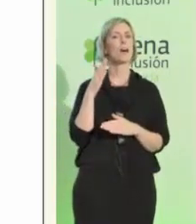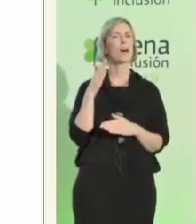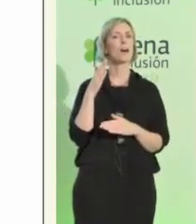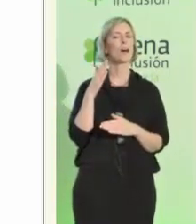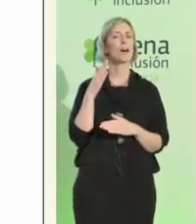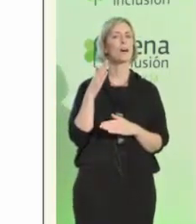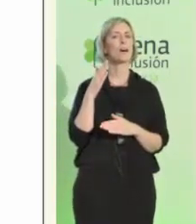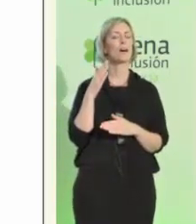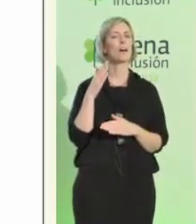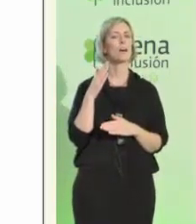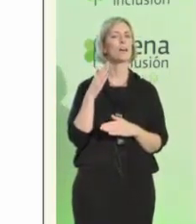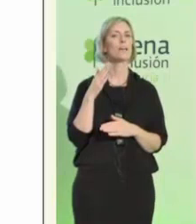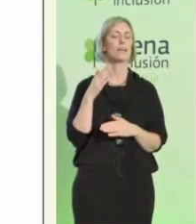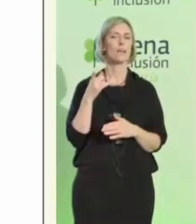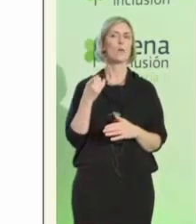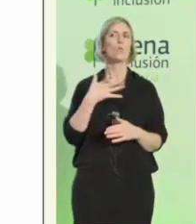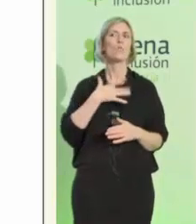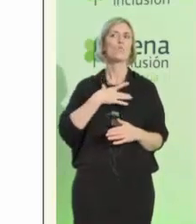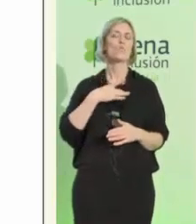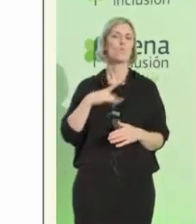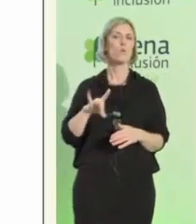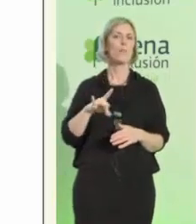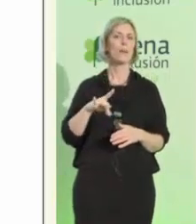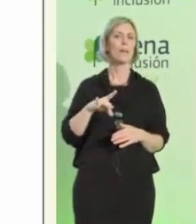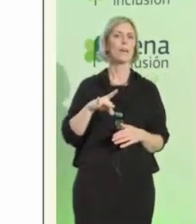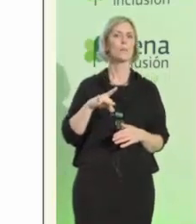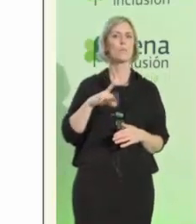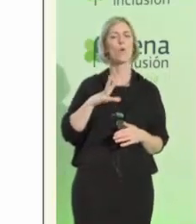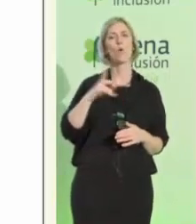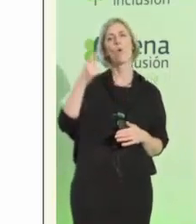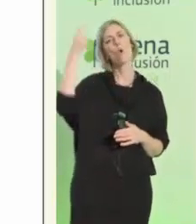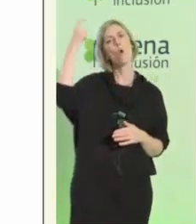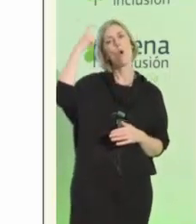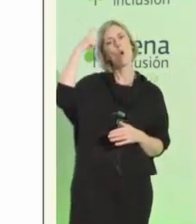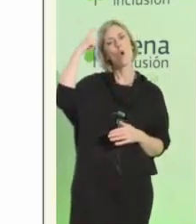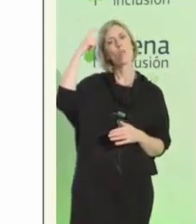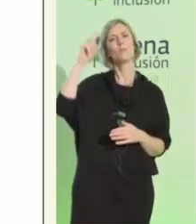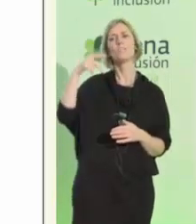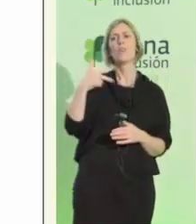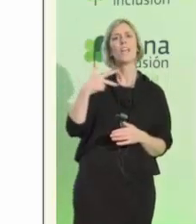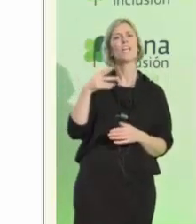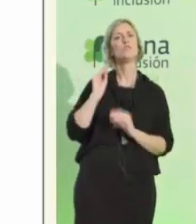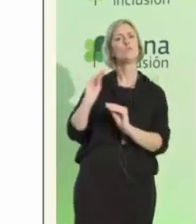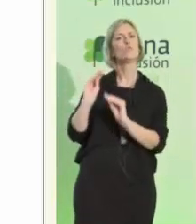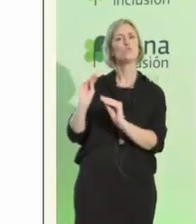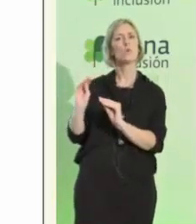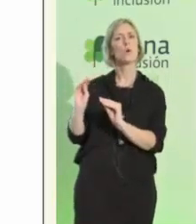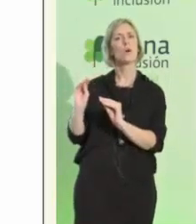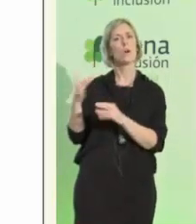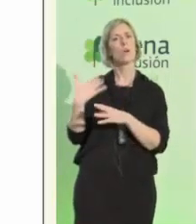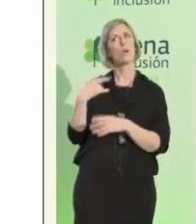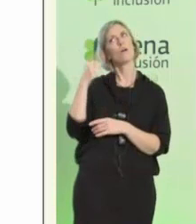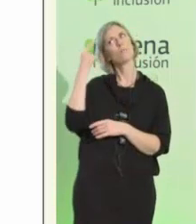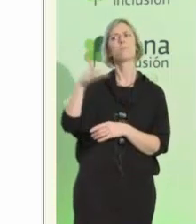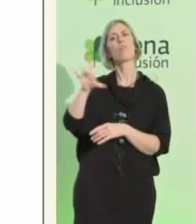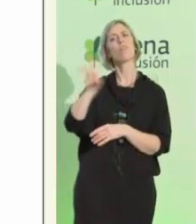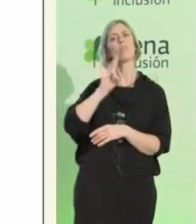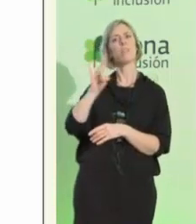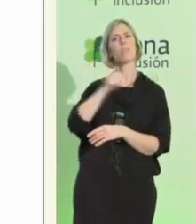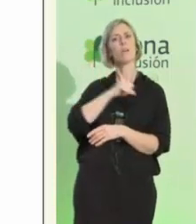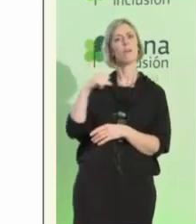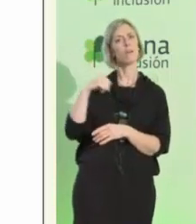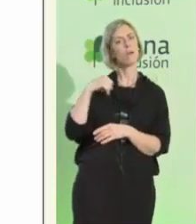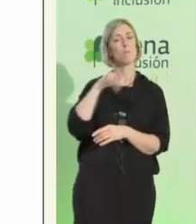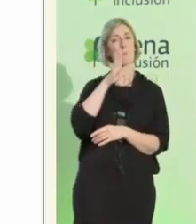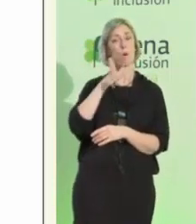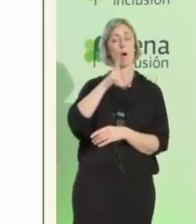han podido aumentar en su conocimiento de sus derechos y tomar decisiones propias, porque las personas con